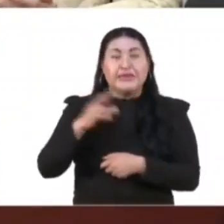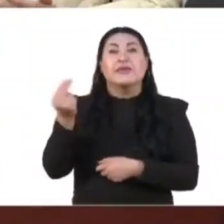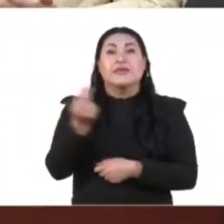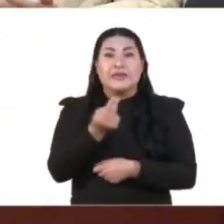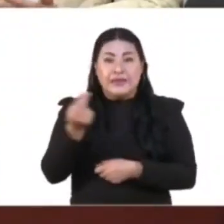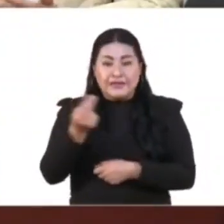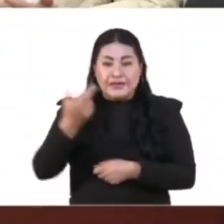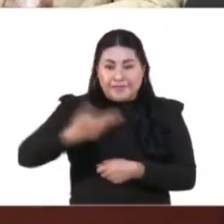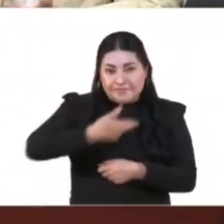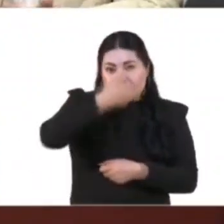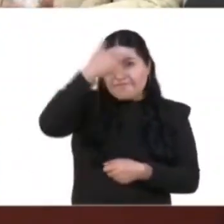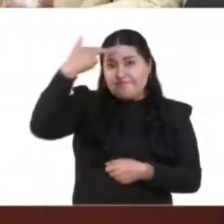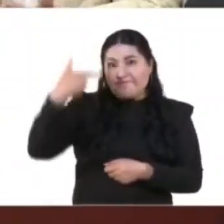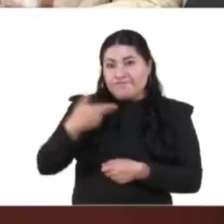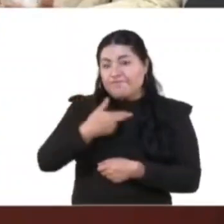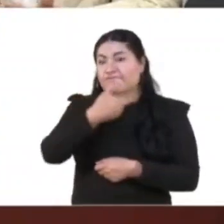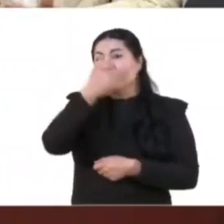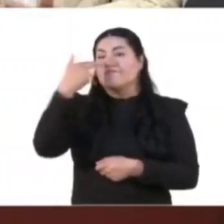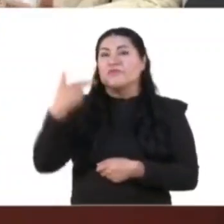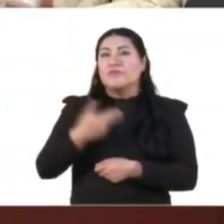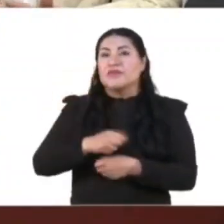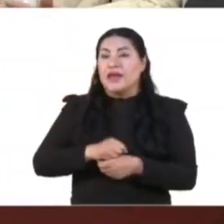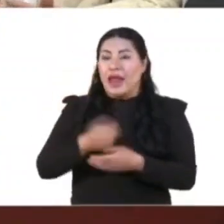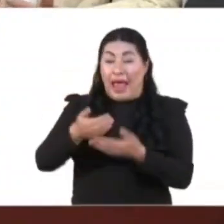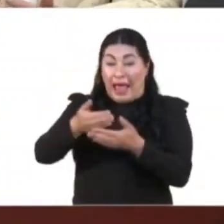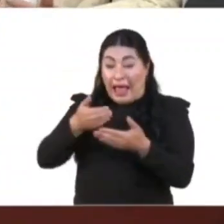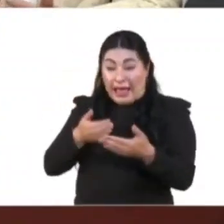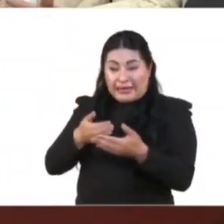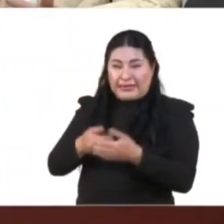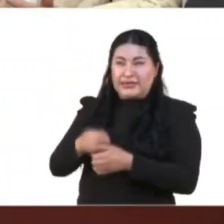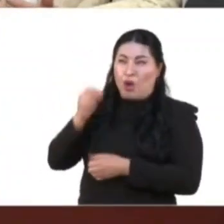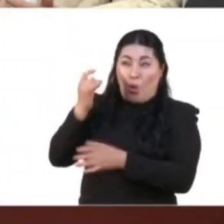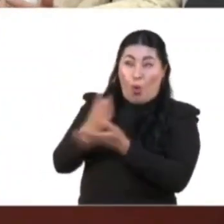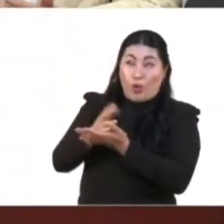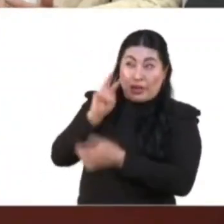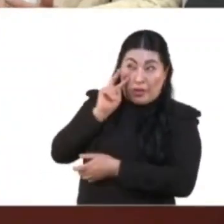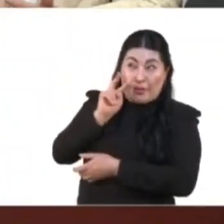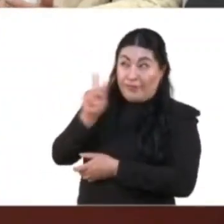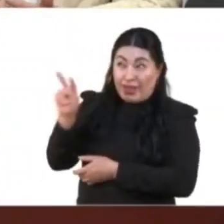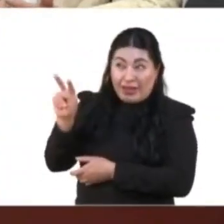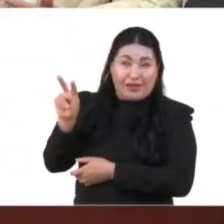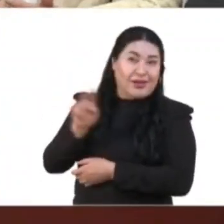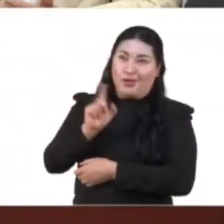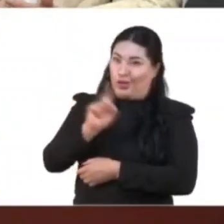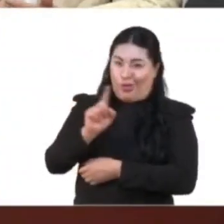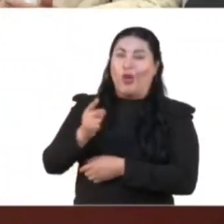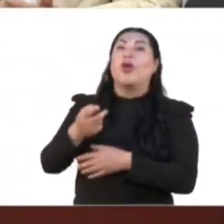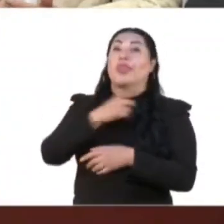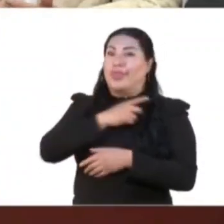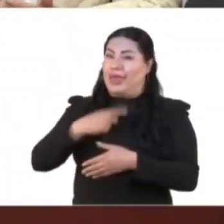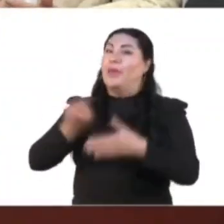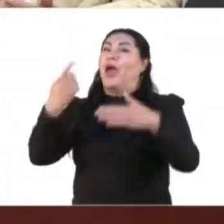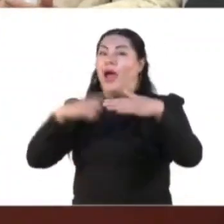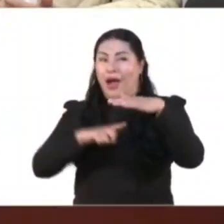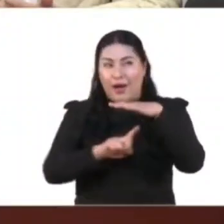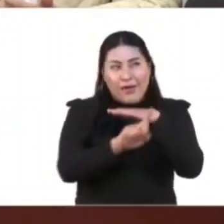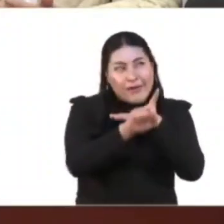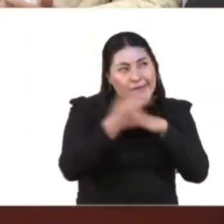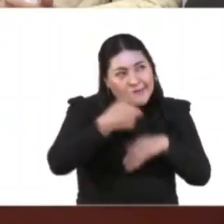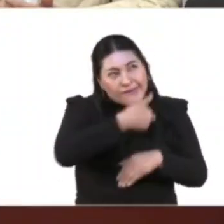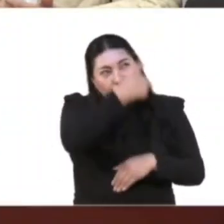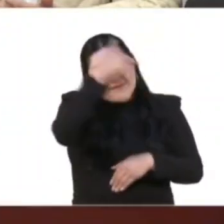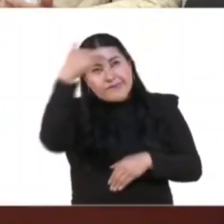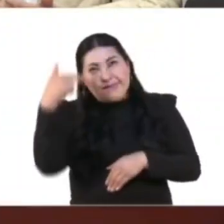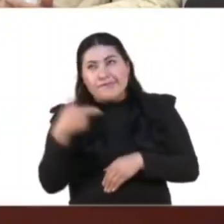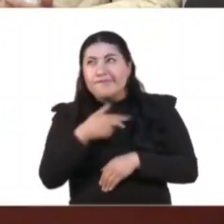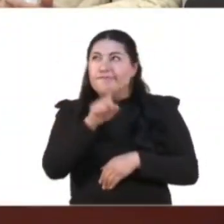la revisión numérica, es decir, no se queda con una inspección visual, sino se entra a verificar los cálculos, las memorias de cálculo,